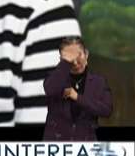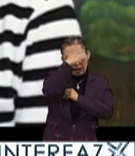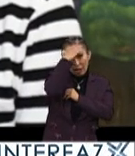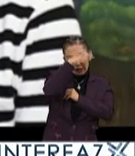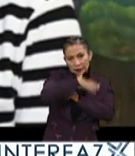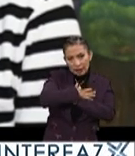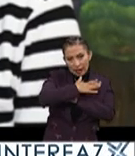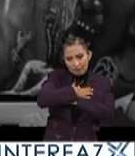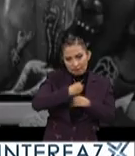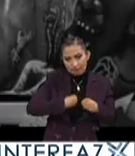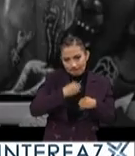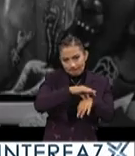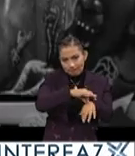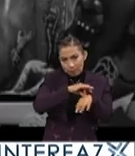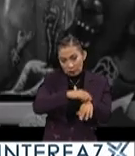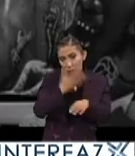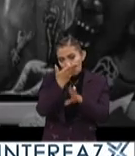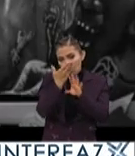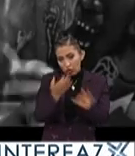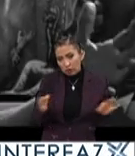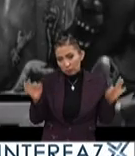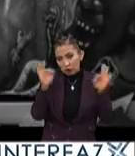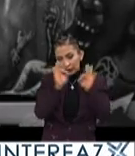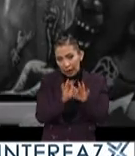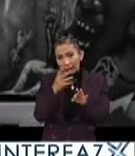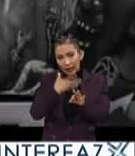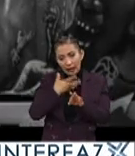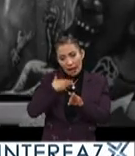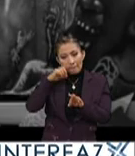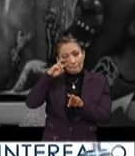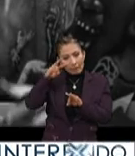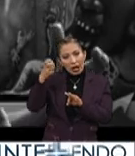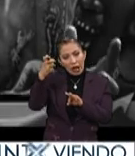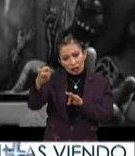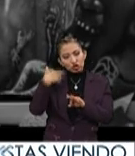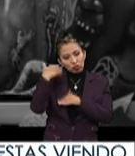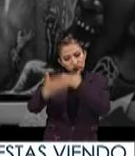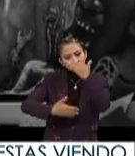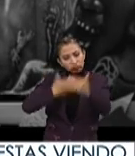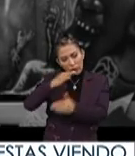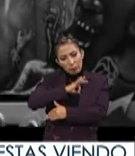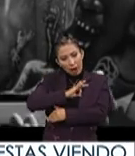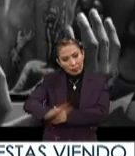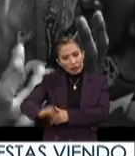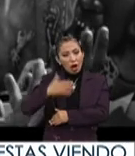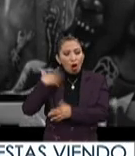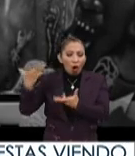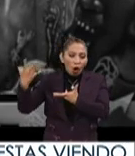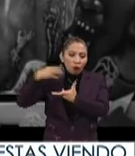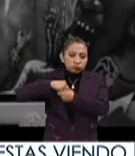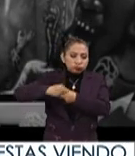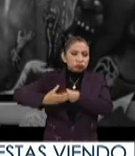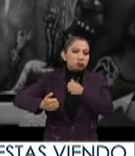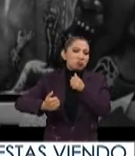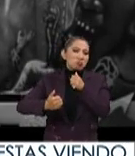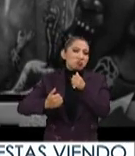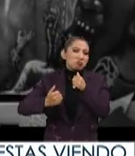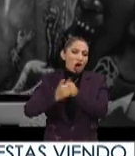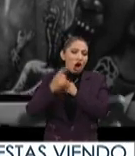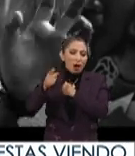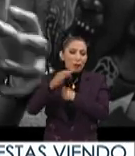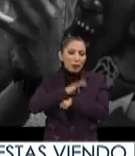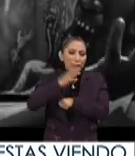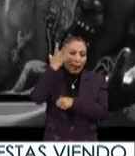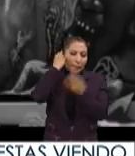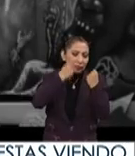experiencia vivencial. Es bien importante tener en cuenta el desarrollo que puede tener o complementarse a través de lo que